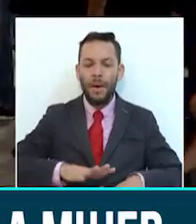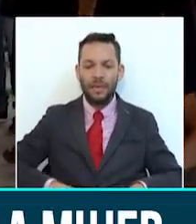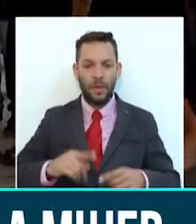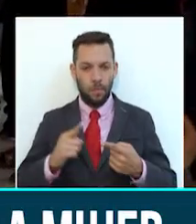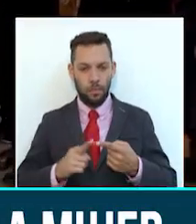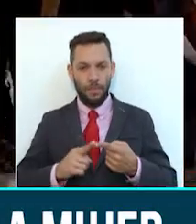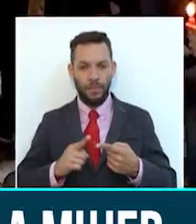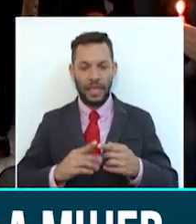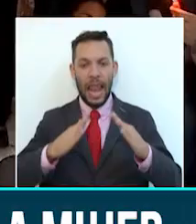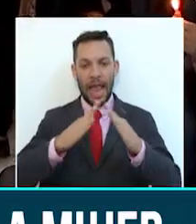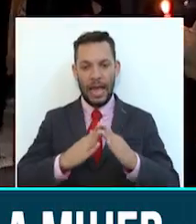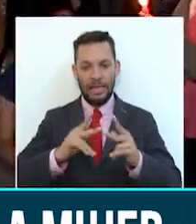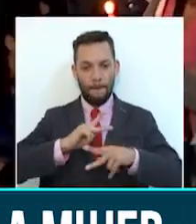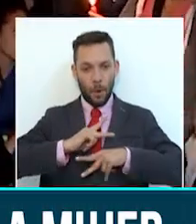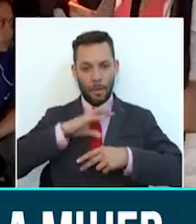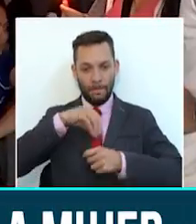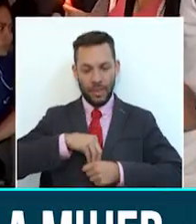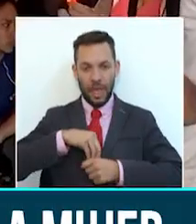sido sus viviendas,